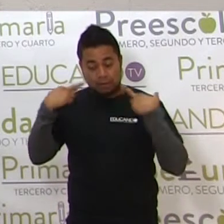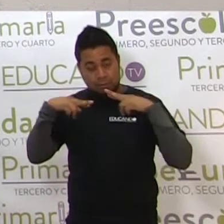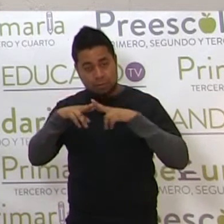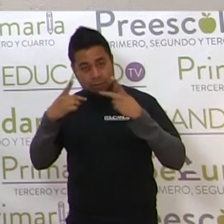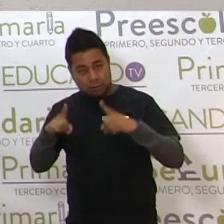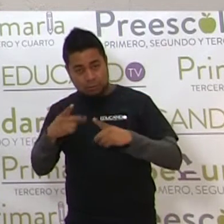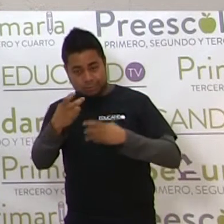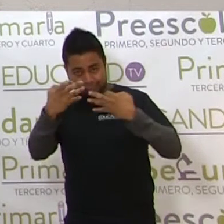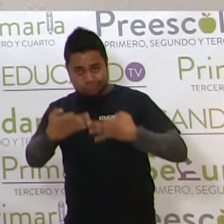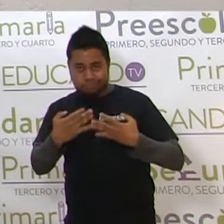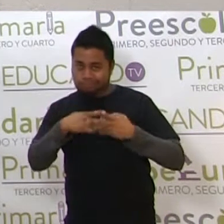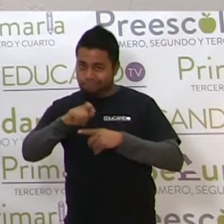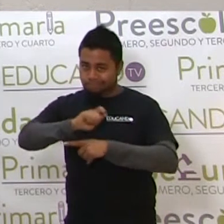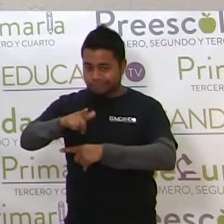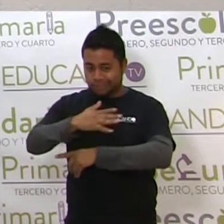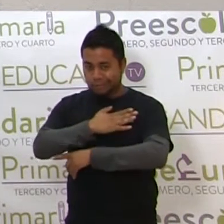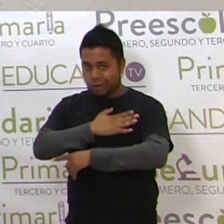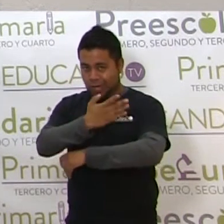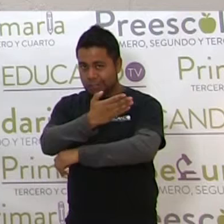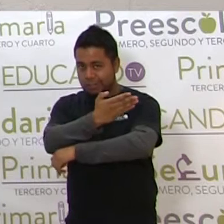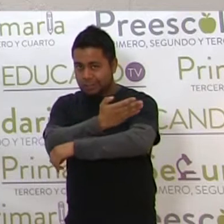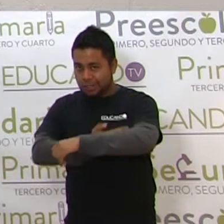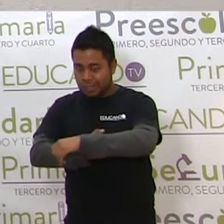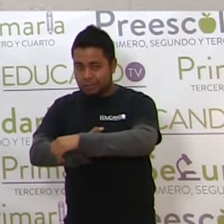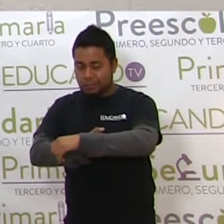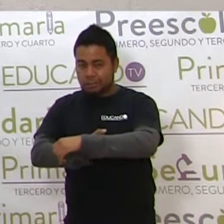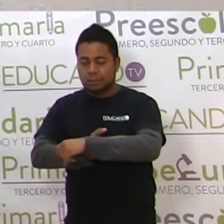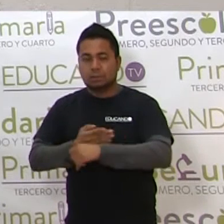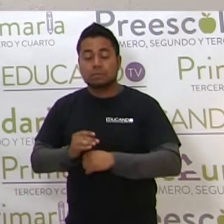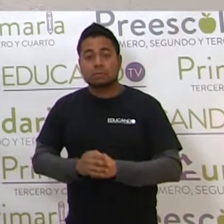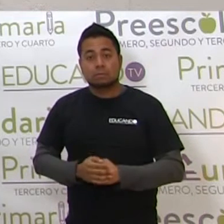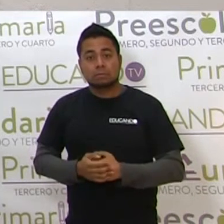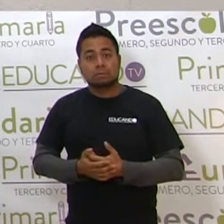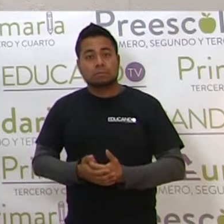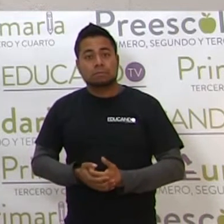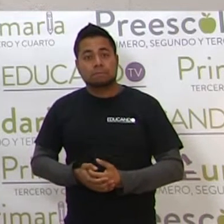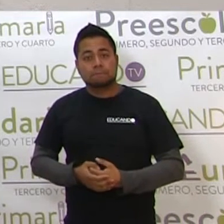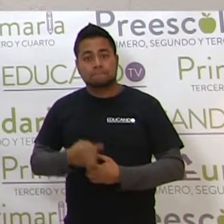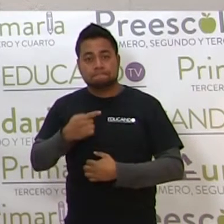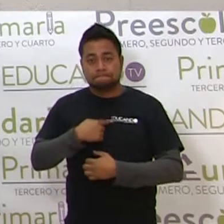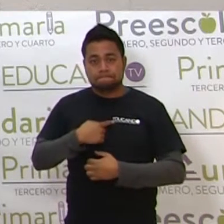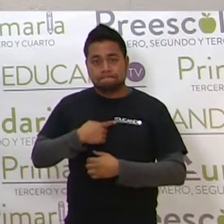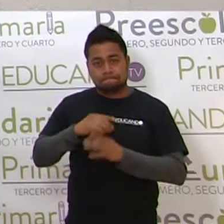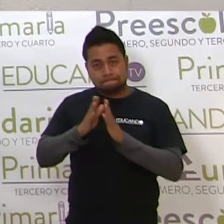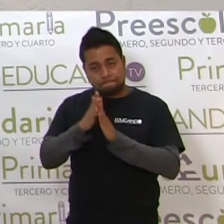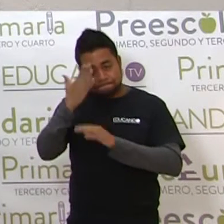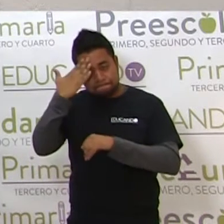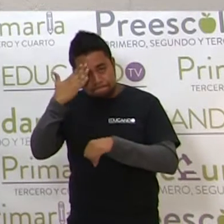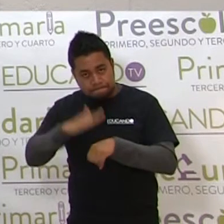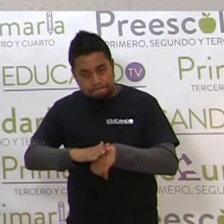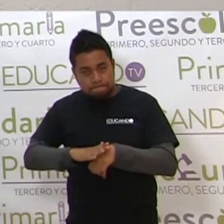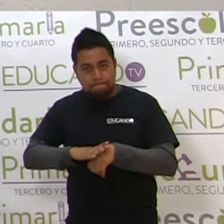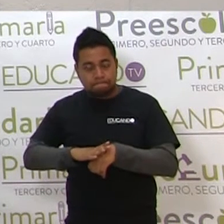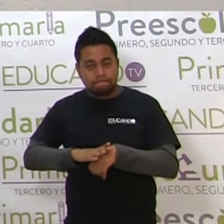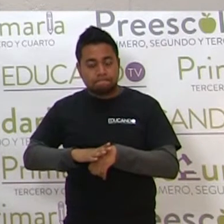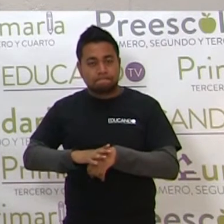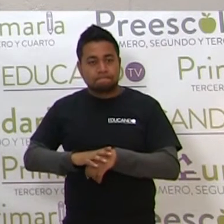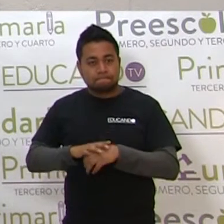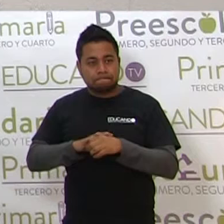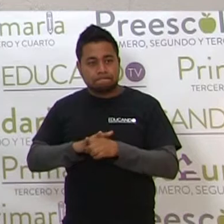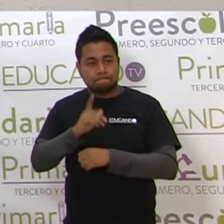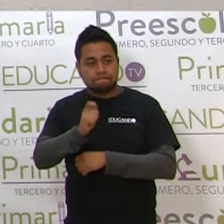David que es el experto en este caso y no quiero que se les olvide él qué